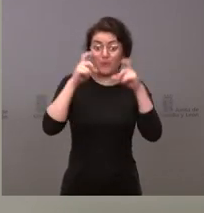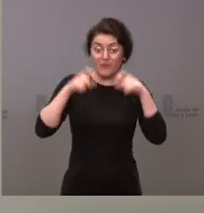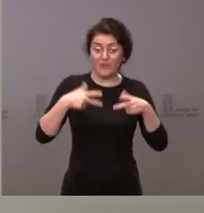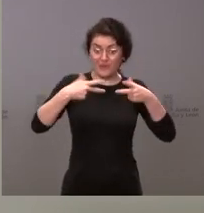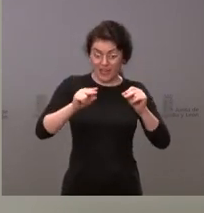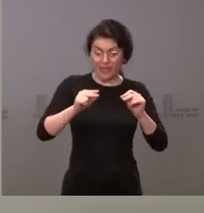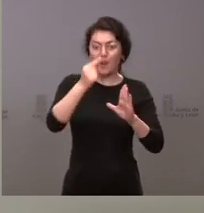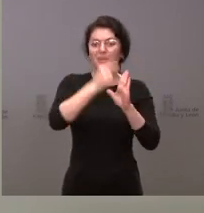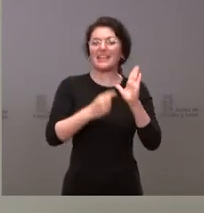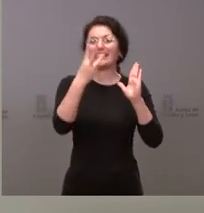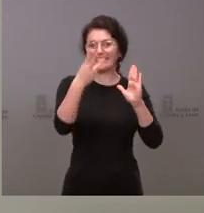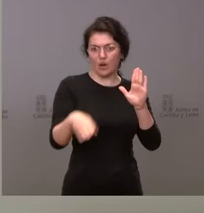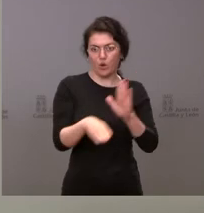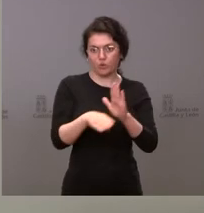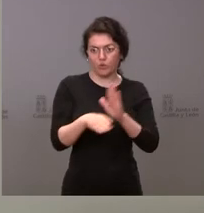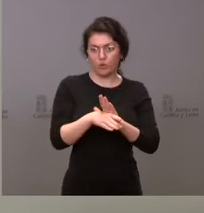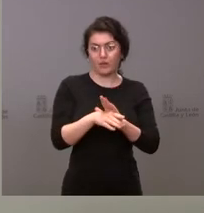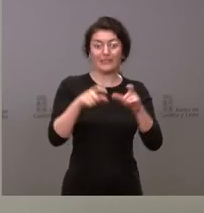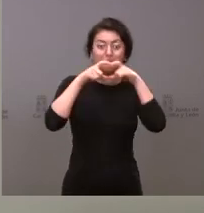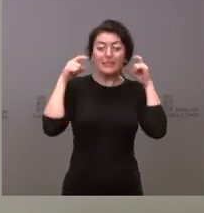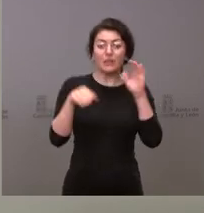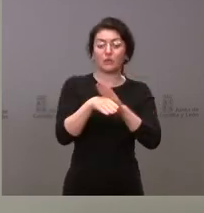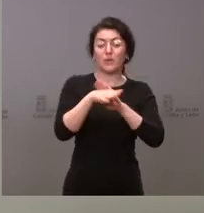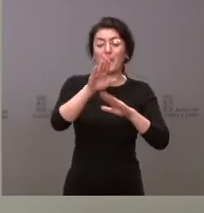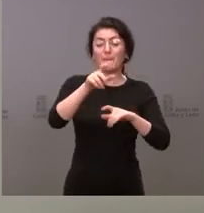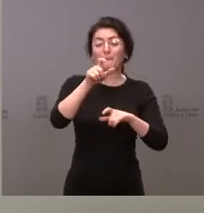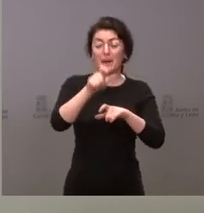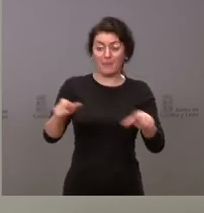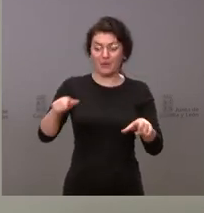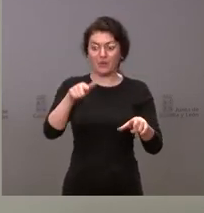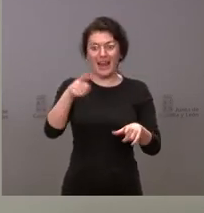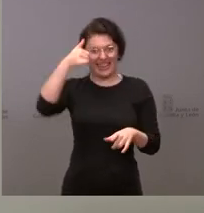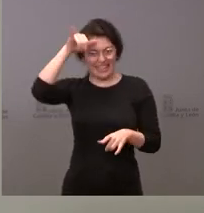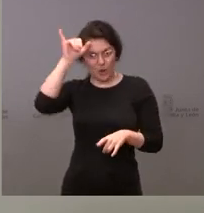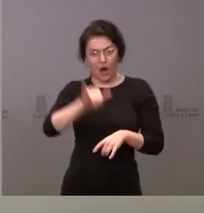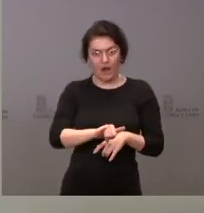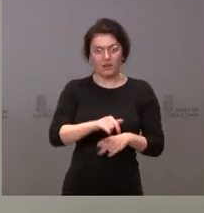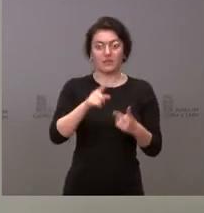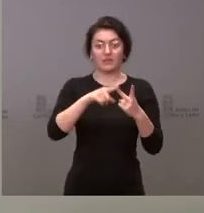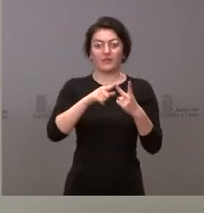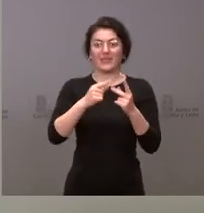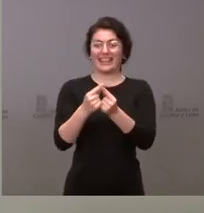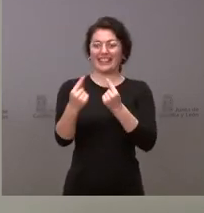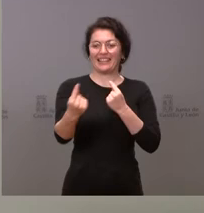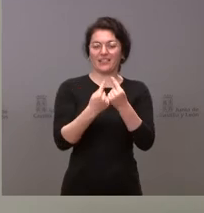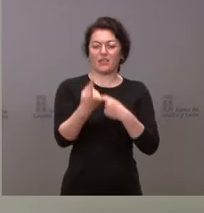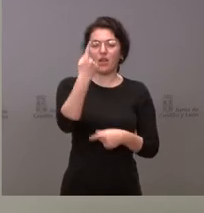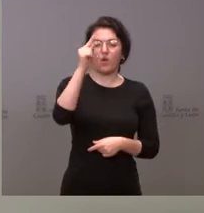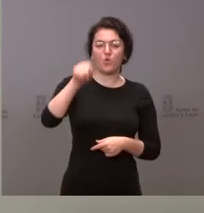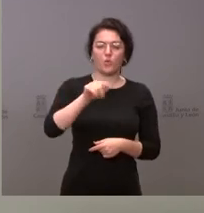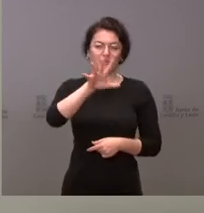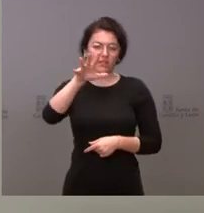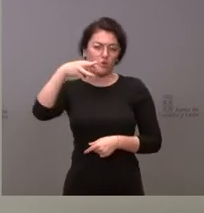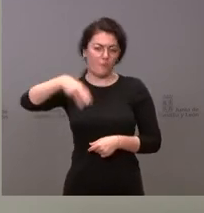para las personas con especiales riesgos la necesidad de mantener ese metro y medio de distancia de seguridad